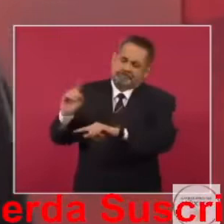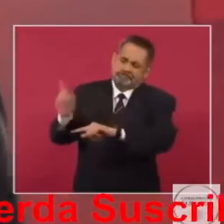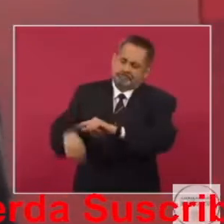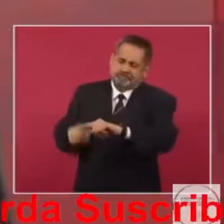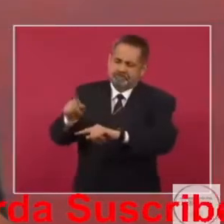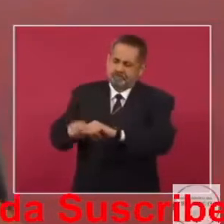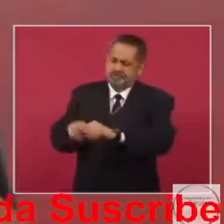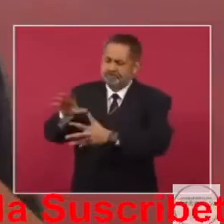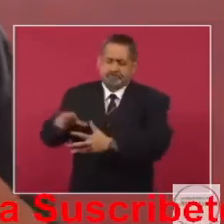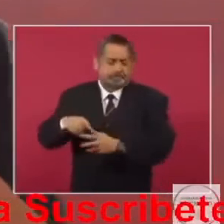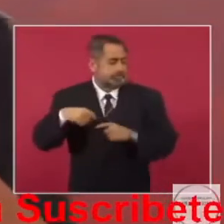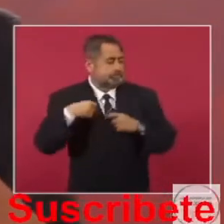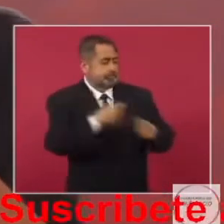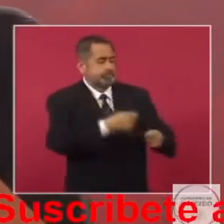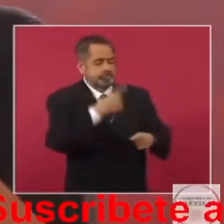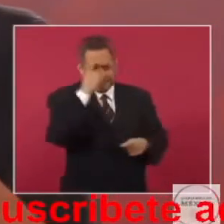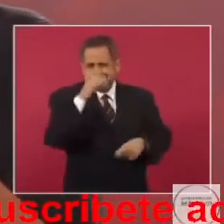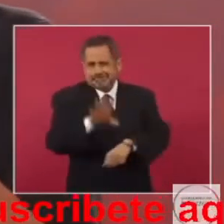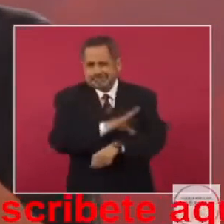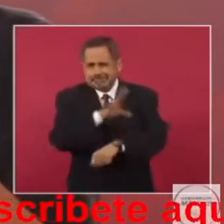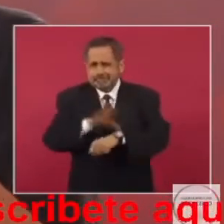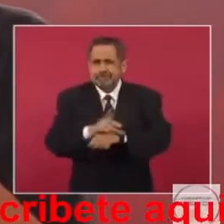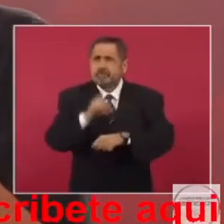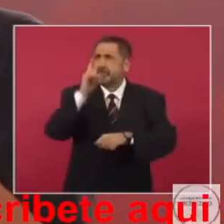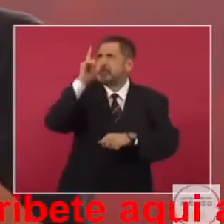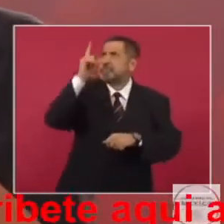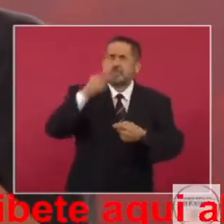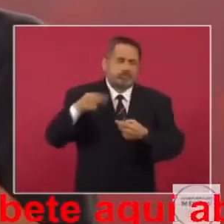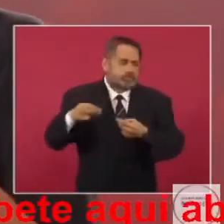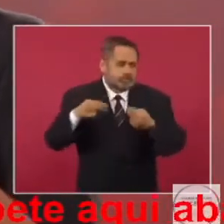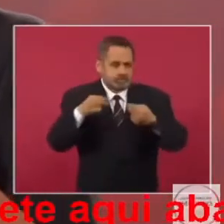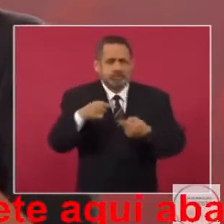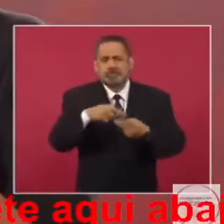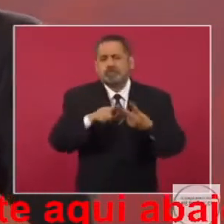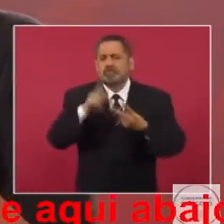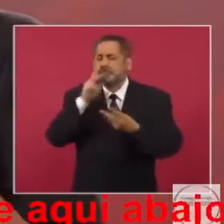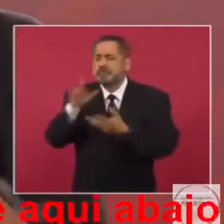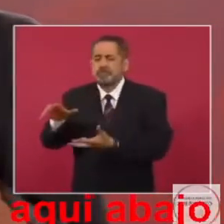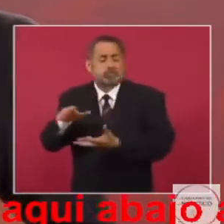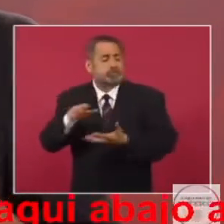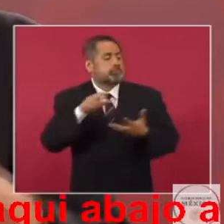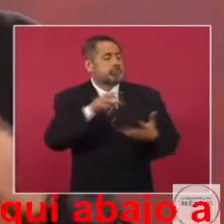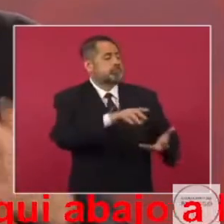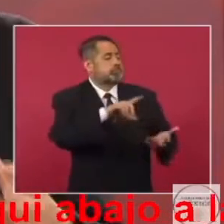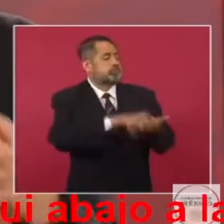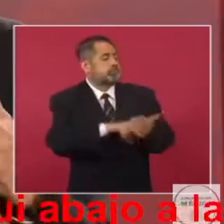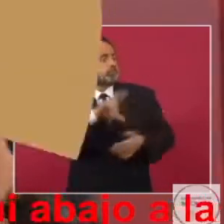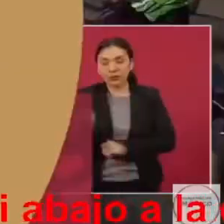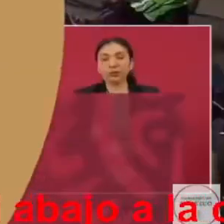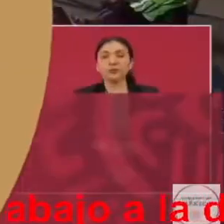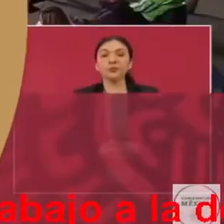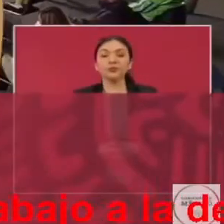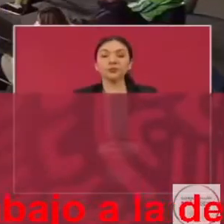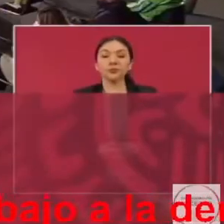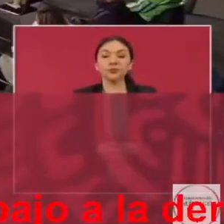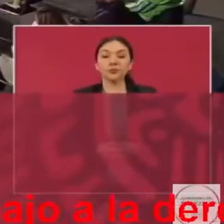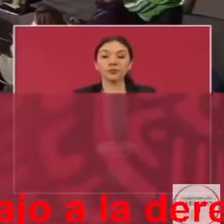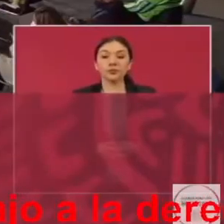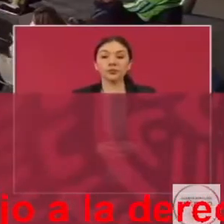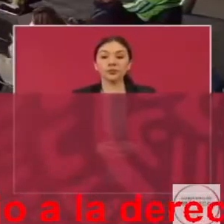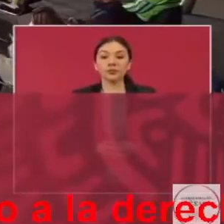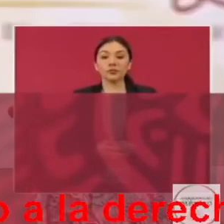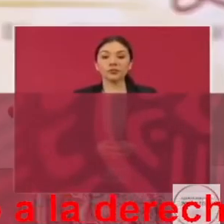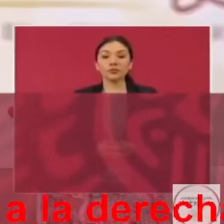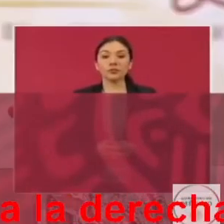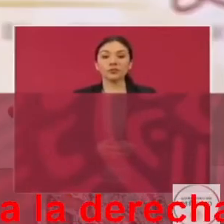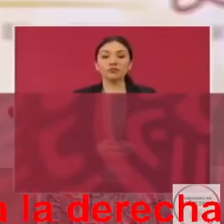de la electricidad y de los hidrocarburos a empresas privadas el secretario